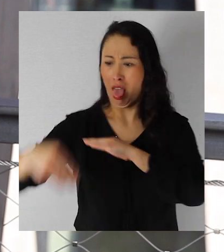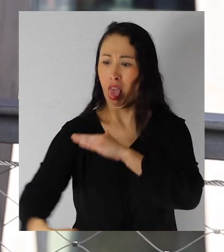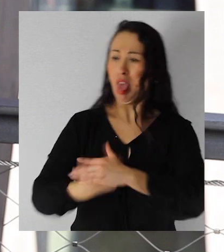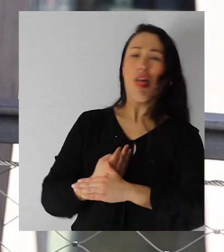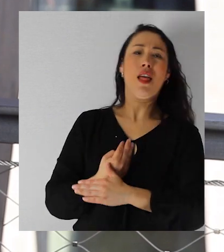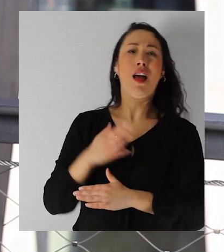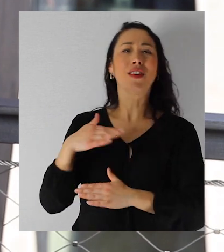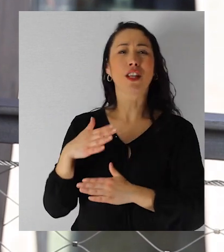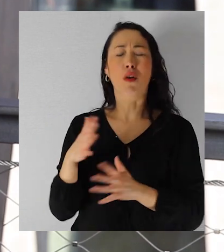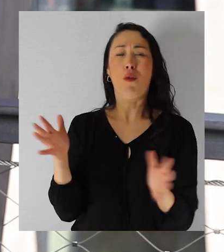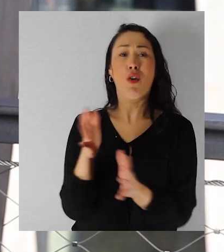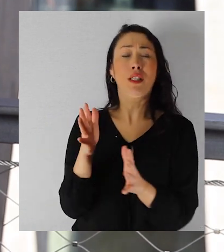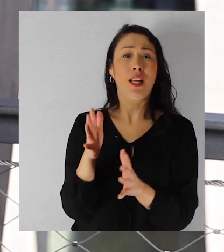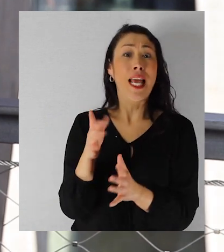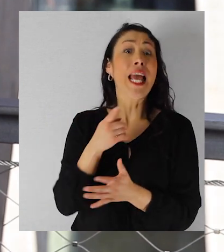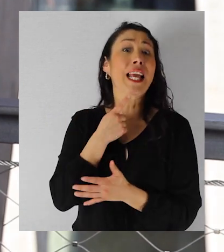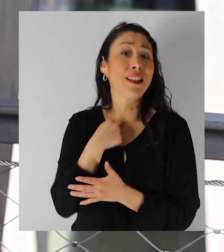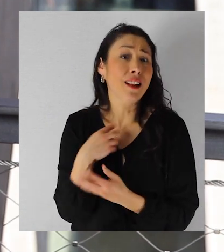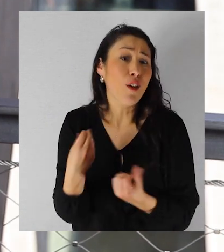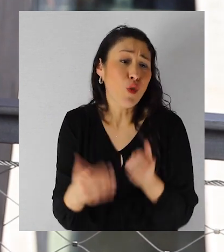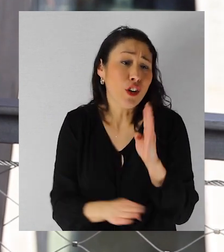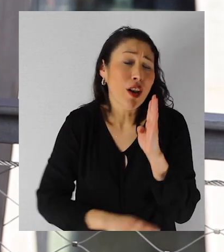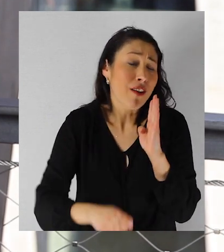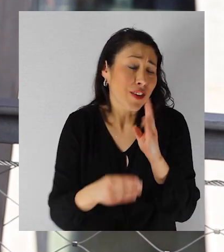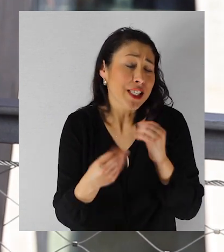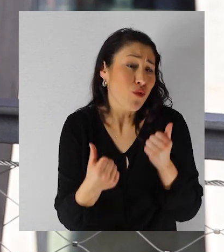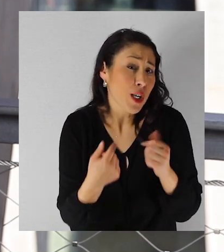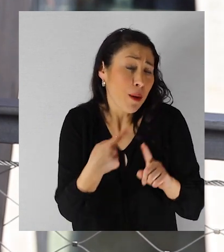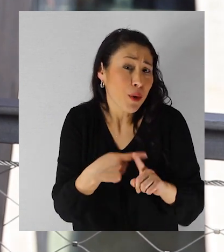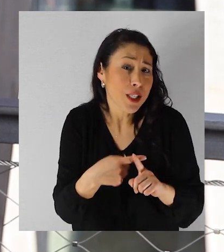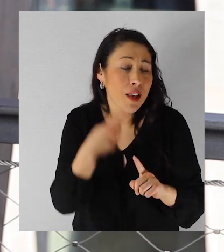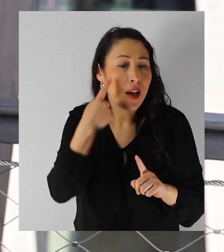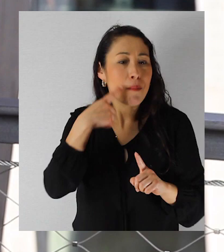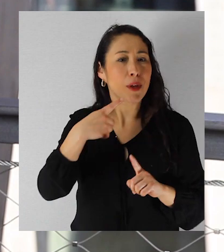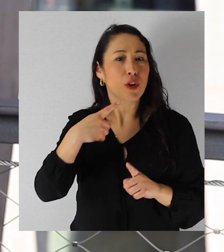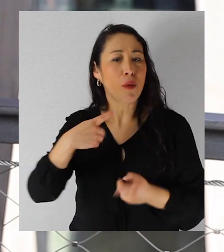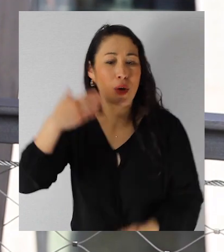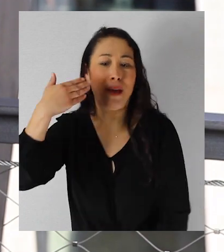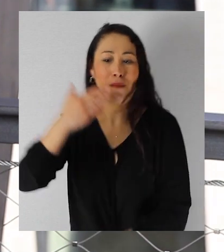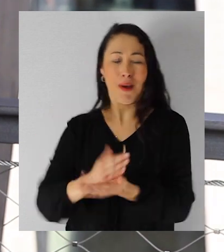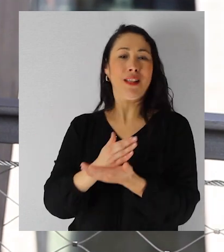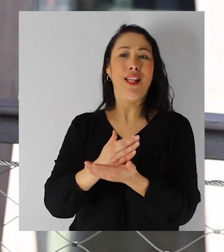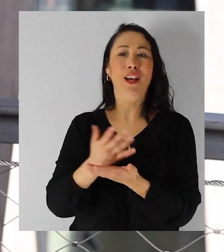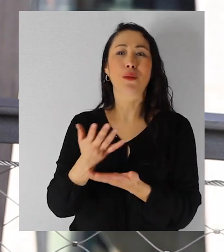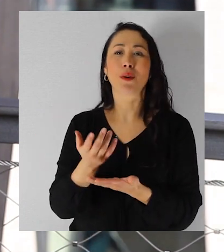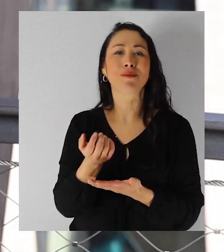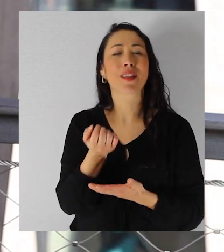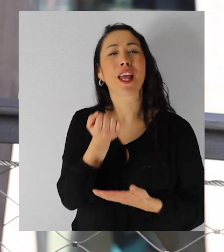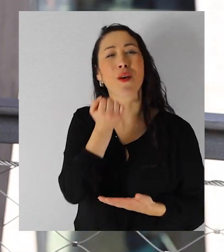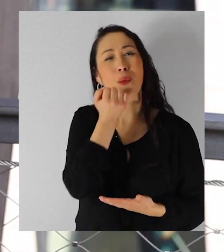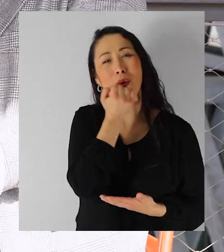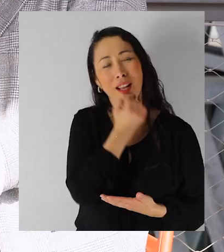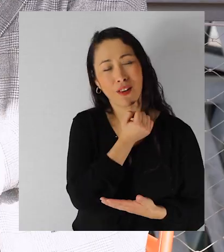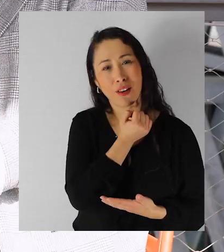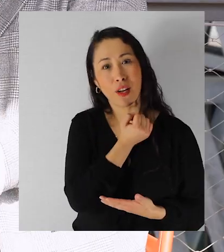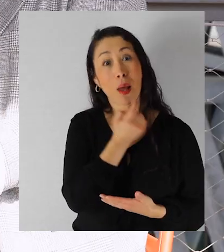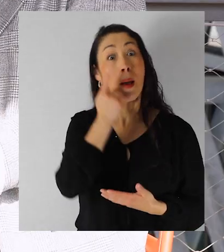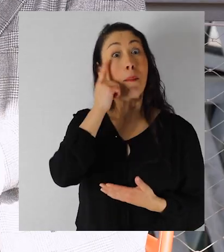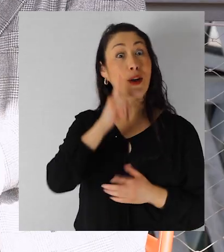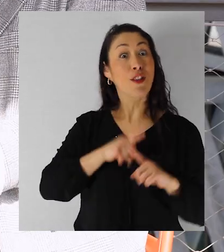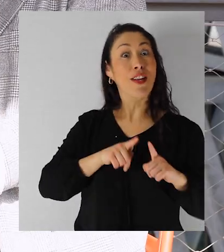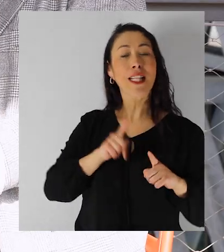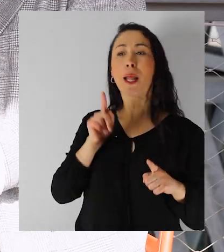muchas veces, a pesar de que hay buenas intenciones. La imposición es una mala práctica al final del día, pero